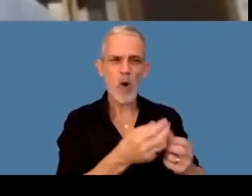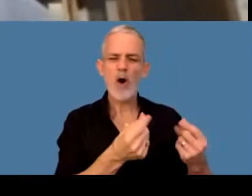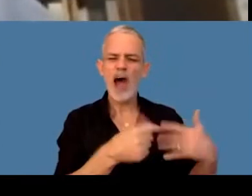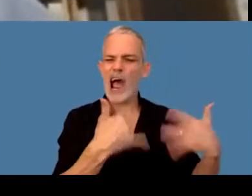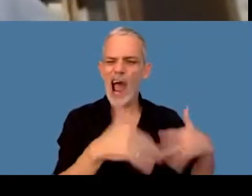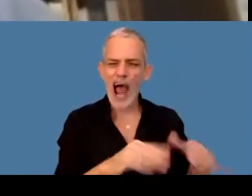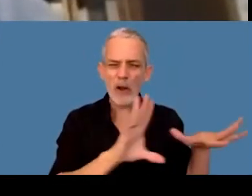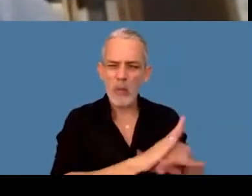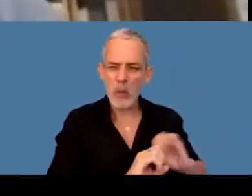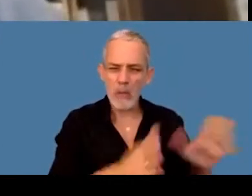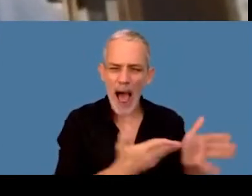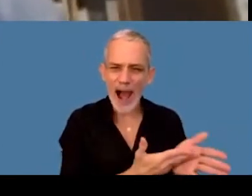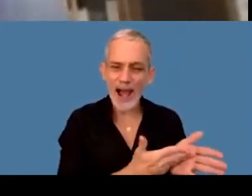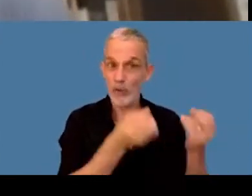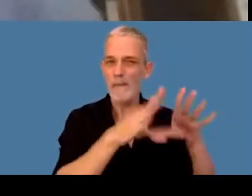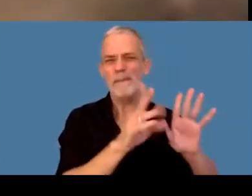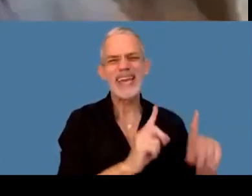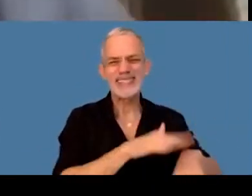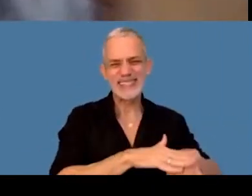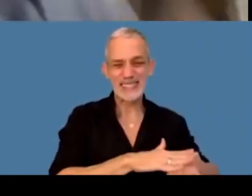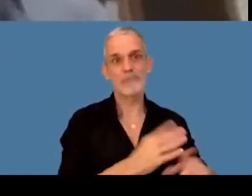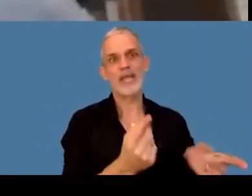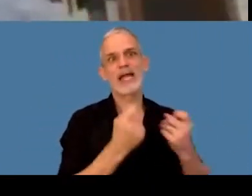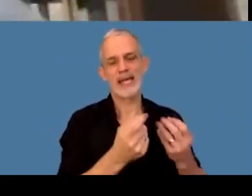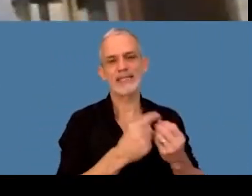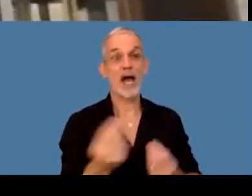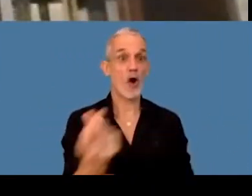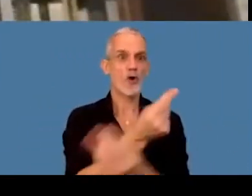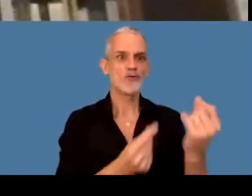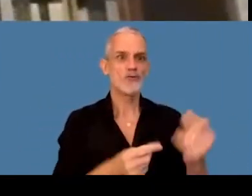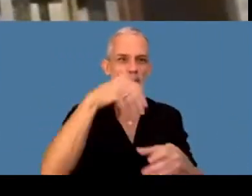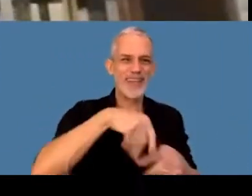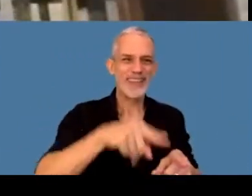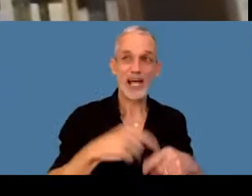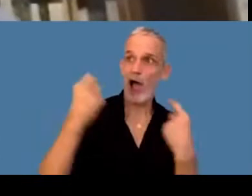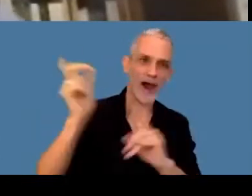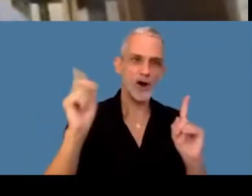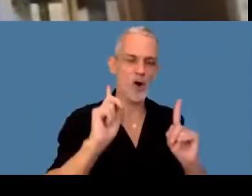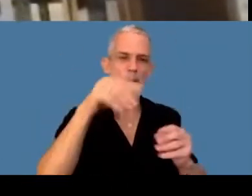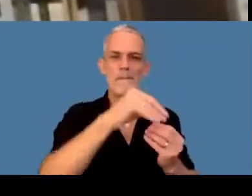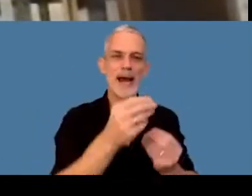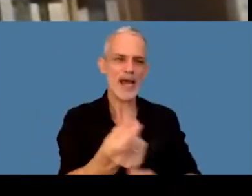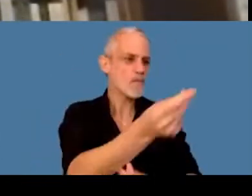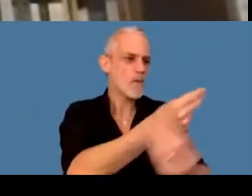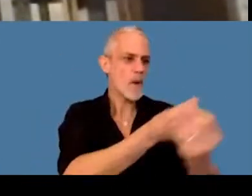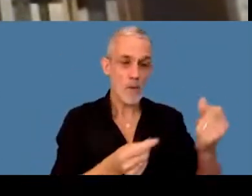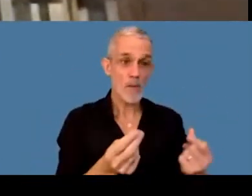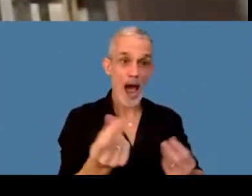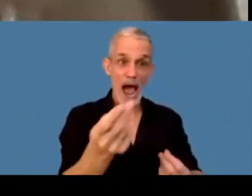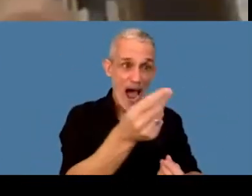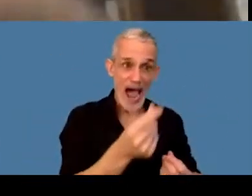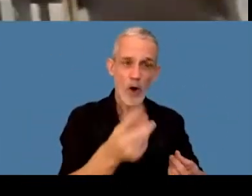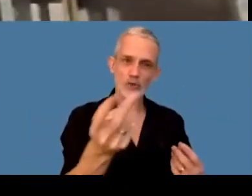ineficiente, se necesita consumo interno para generar ese círculo virtuoso